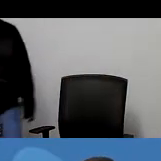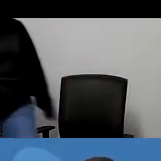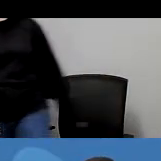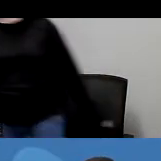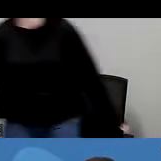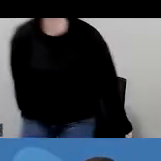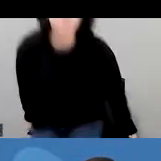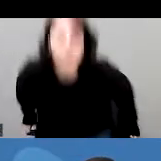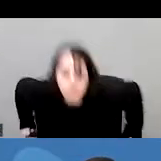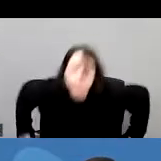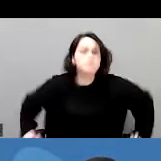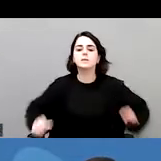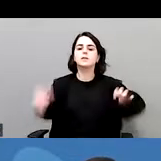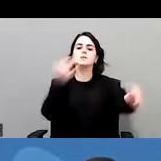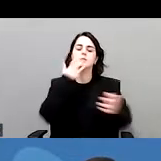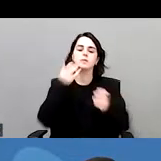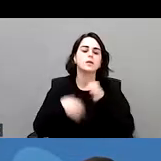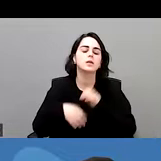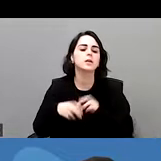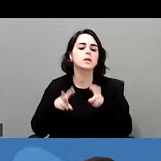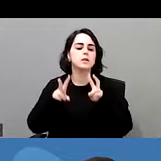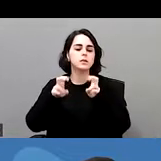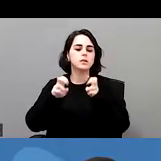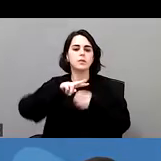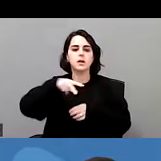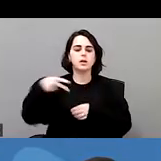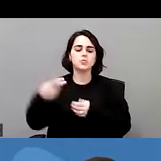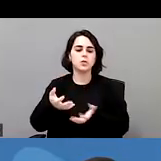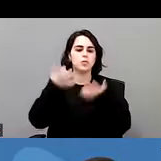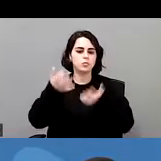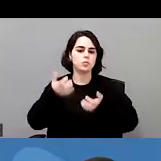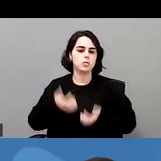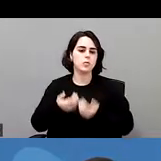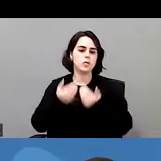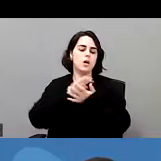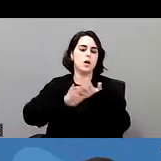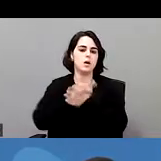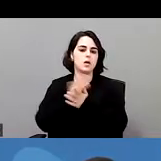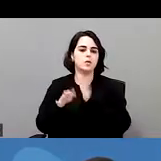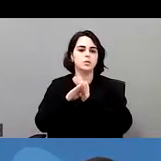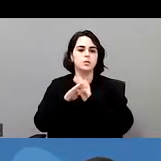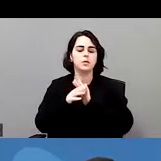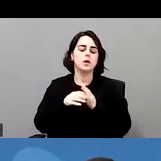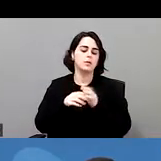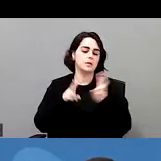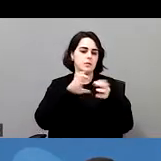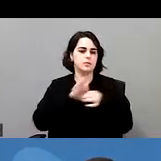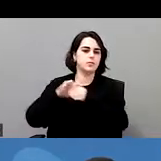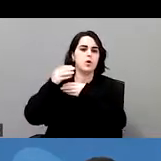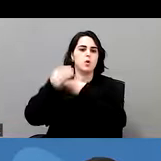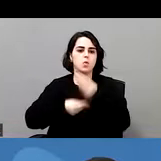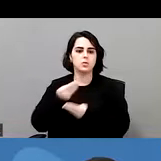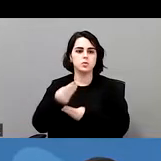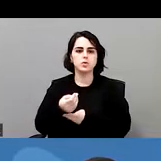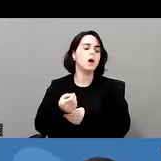Si seguimos hablando de los resultados obtenidos, en este caso con respecto al uso, centrándonos